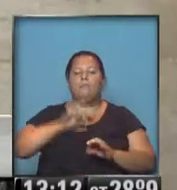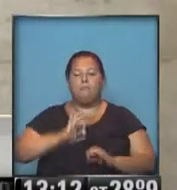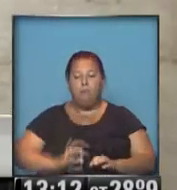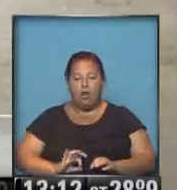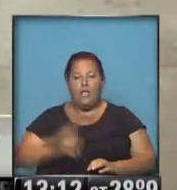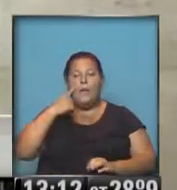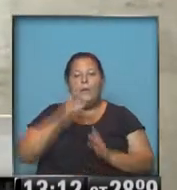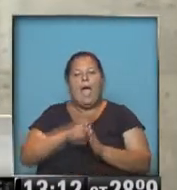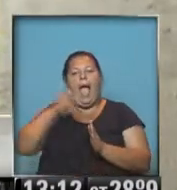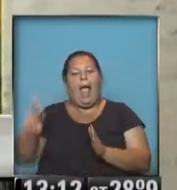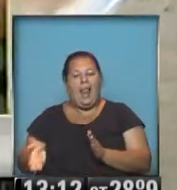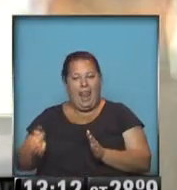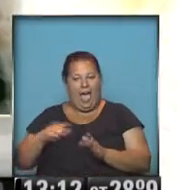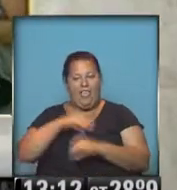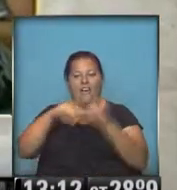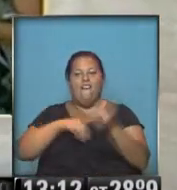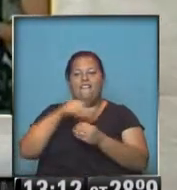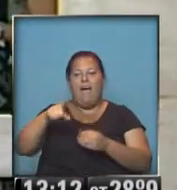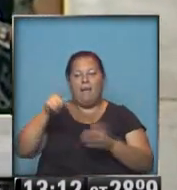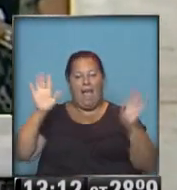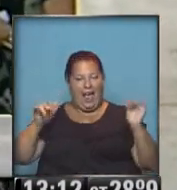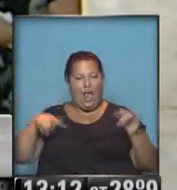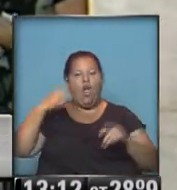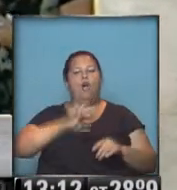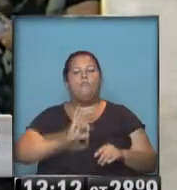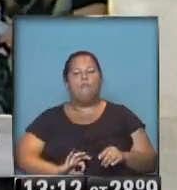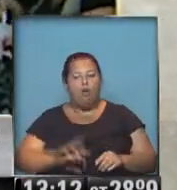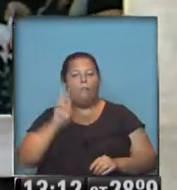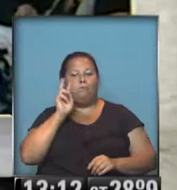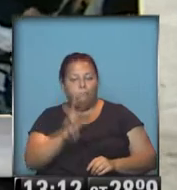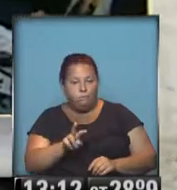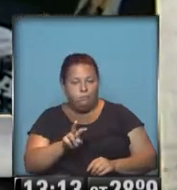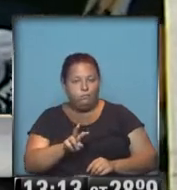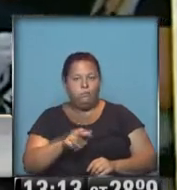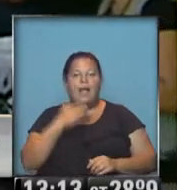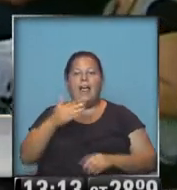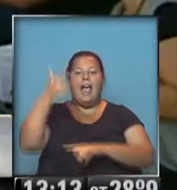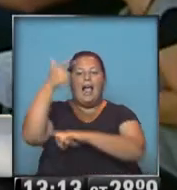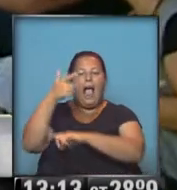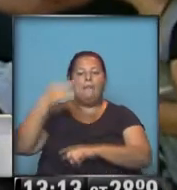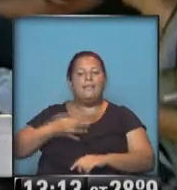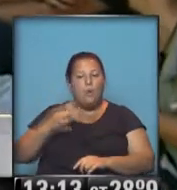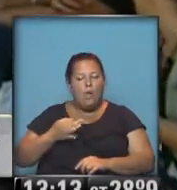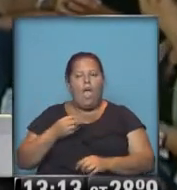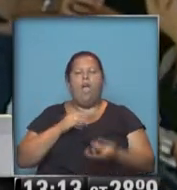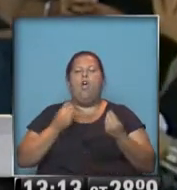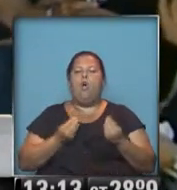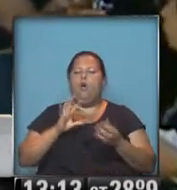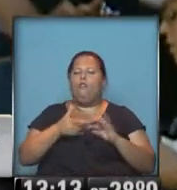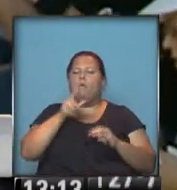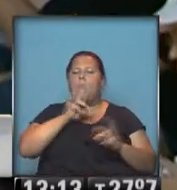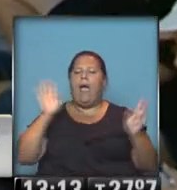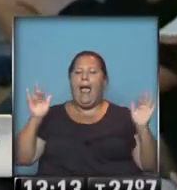que vivía al lado de la familia de ángeles rawson el portero que pudo ver por las cámaras de seguridad como ángeles